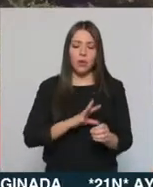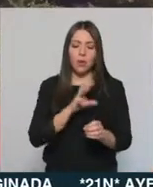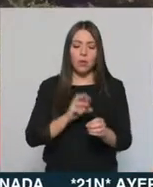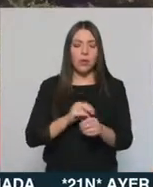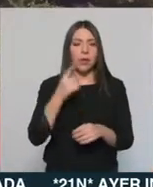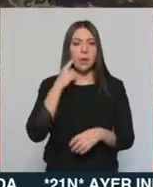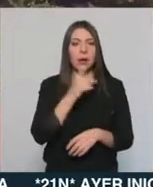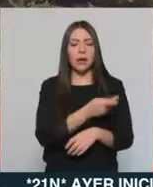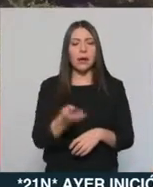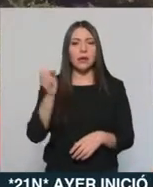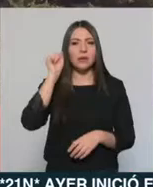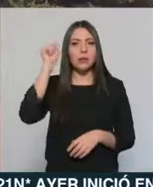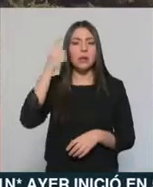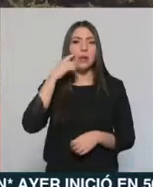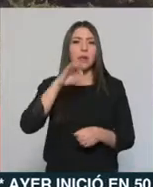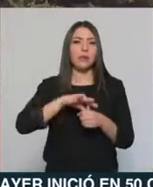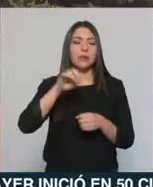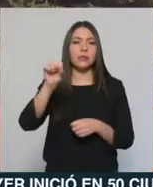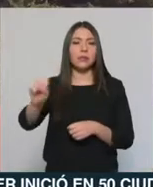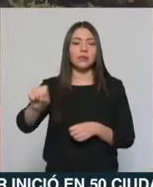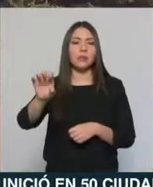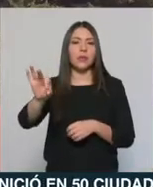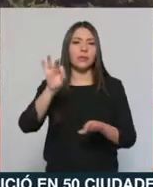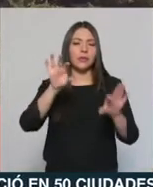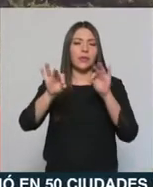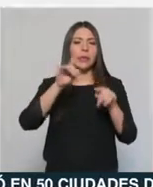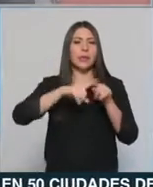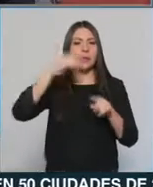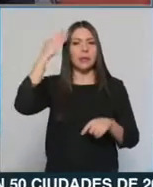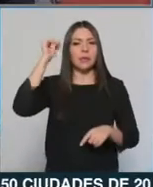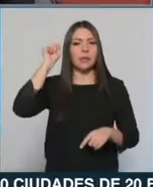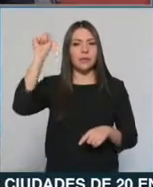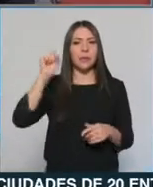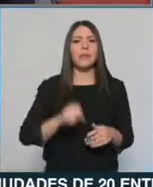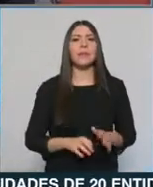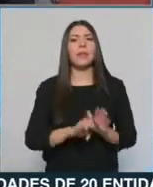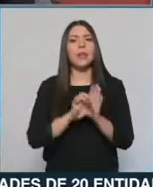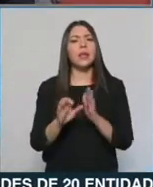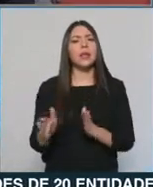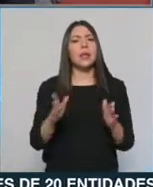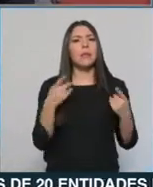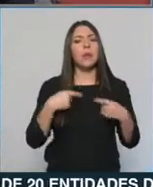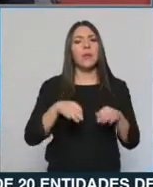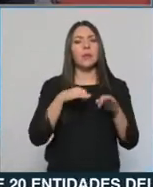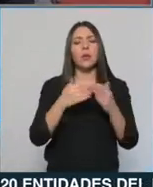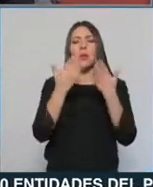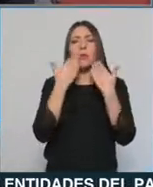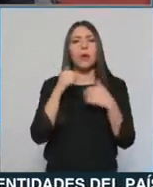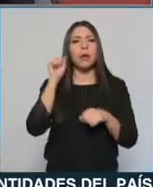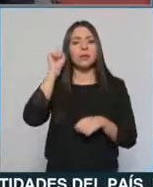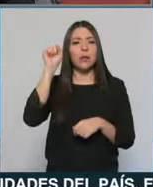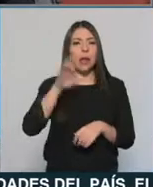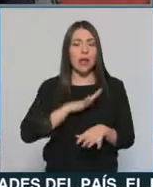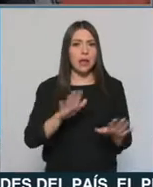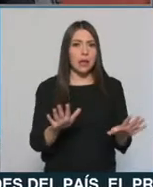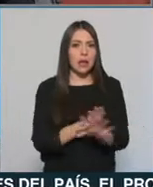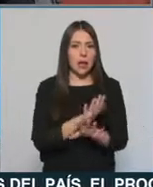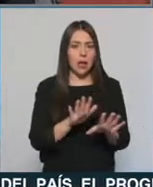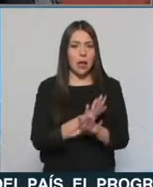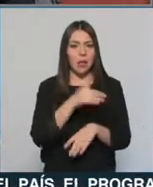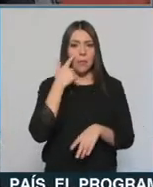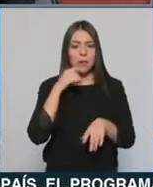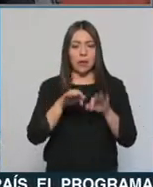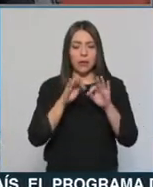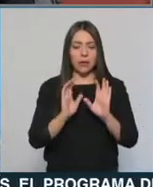México. Pienso que los beneficia bastante. Maestro, ¿qué pasa con los trabajadores que no son sindicalizados? ¿Hay algún cambio para ellos en las estructuras, en las contrataciones,